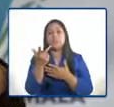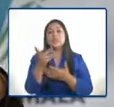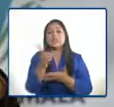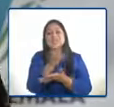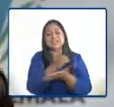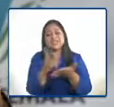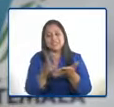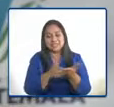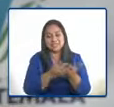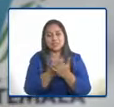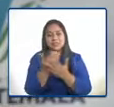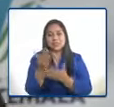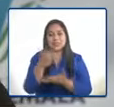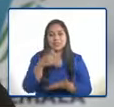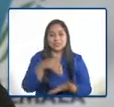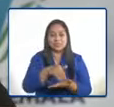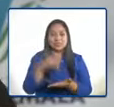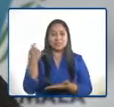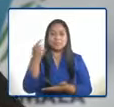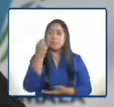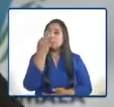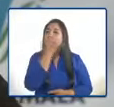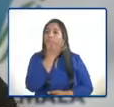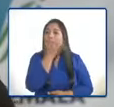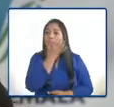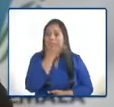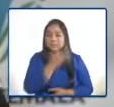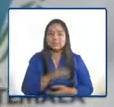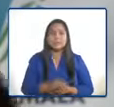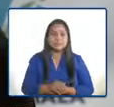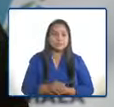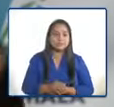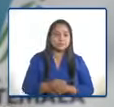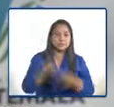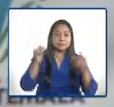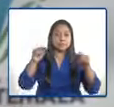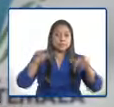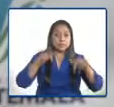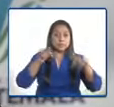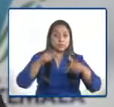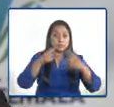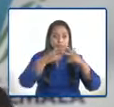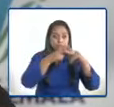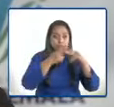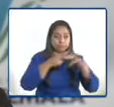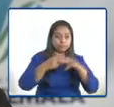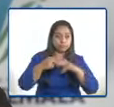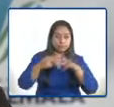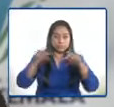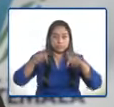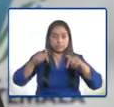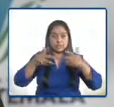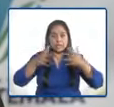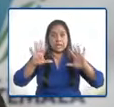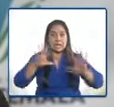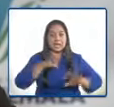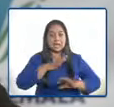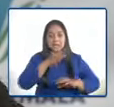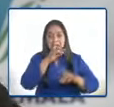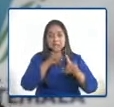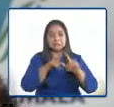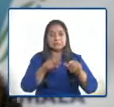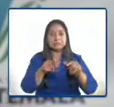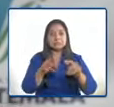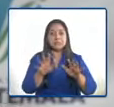nuevo centro para mujeres, que actualmente vamos a remozar un centro que ya tenemos, vamos